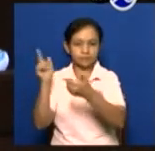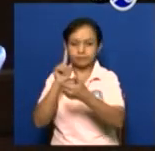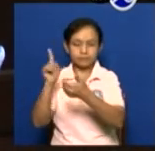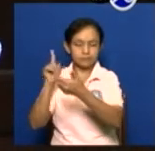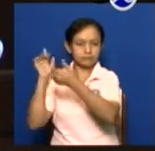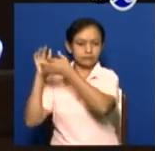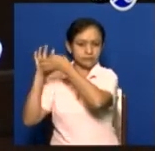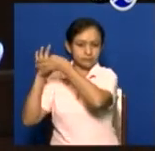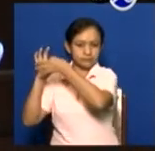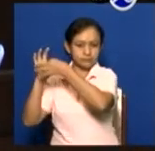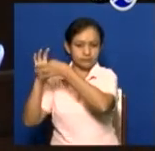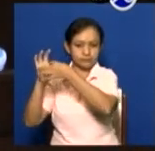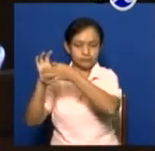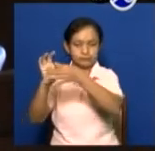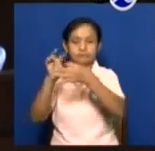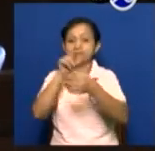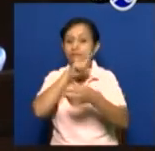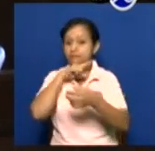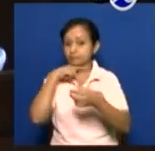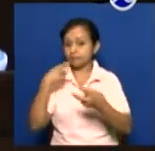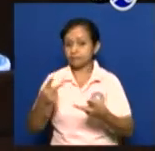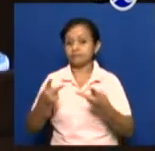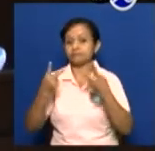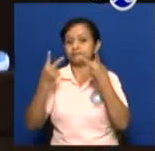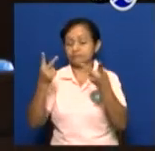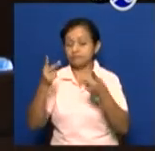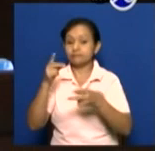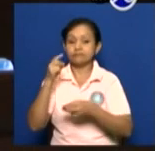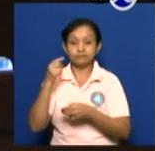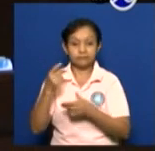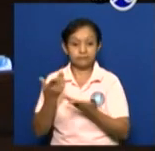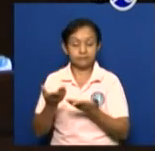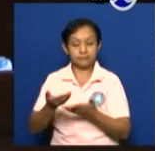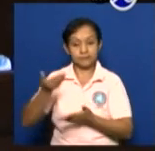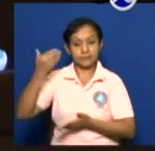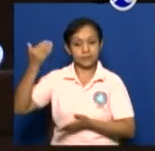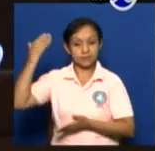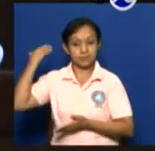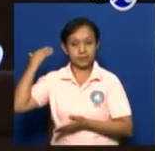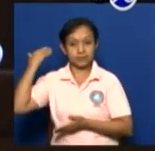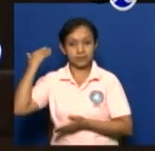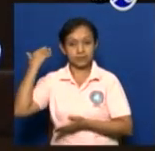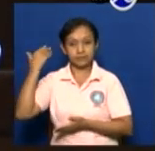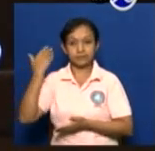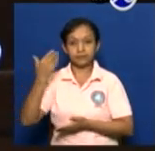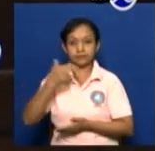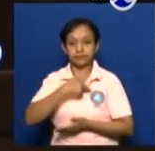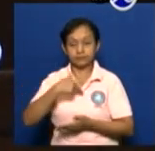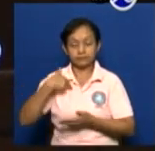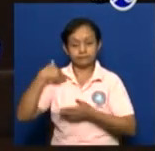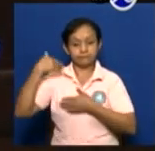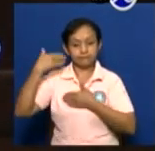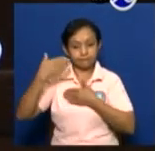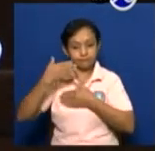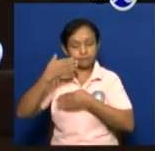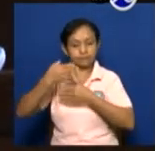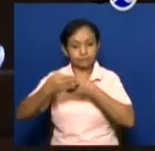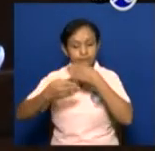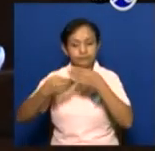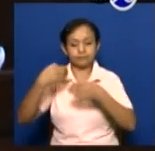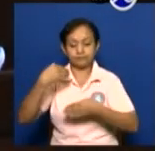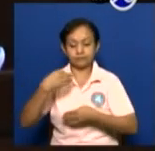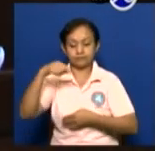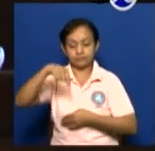lazos son vivos y vibrantes. El pasado que se va construyendo por los